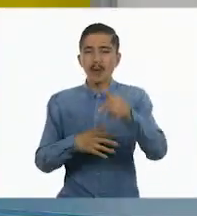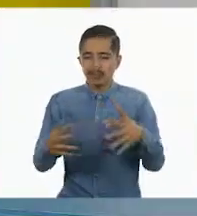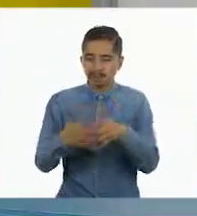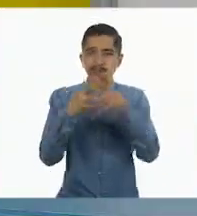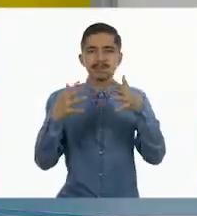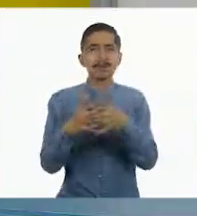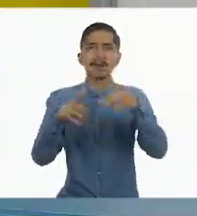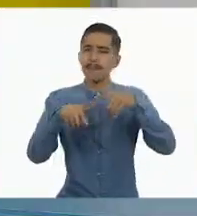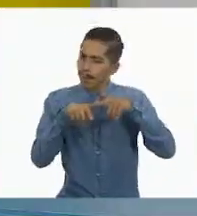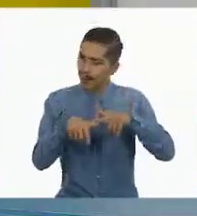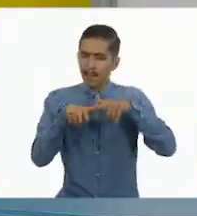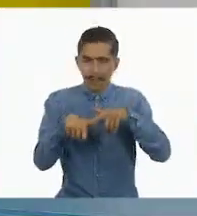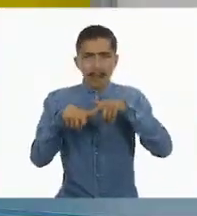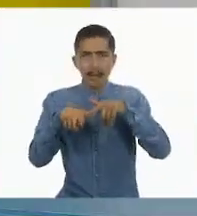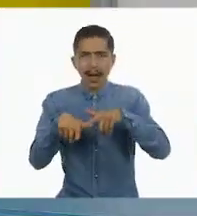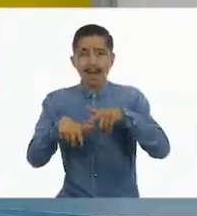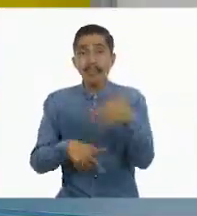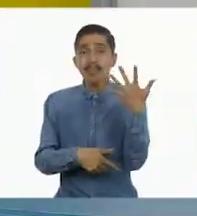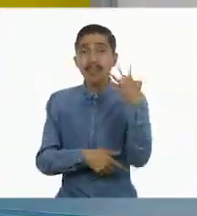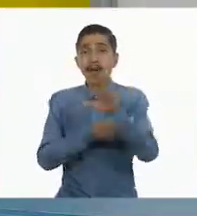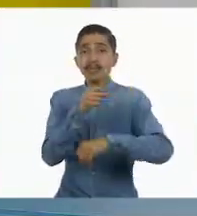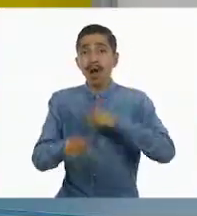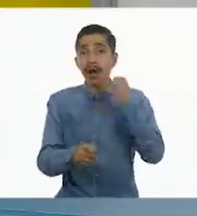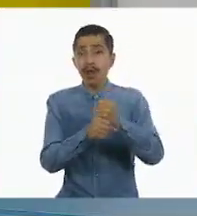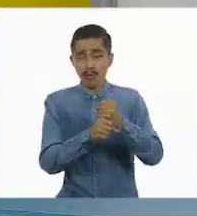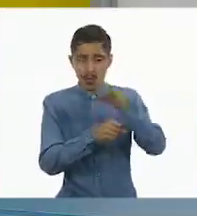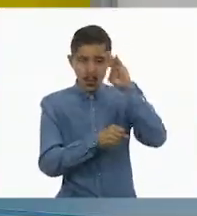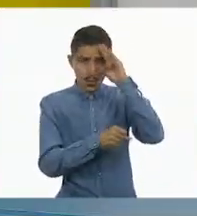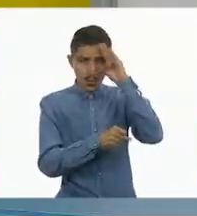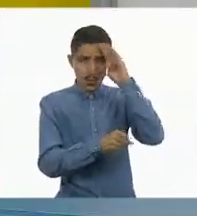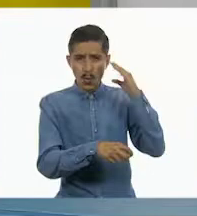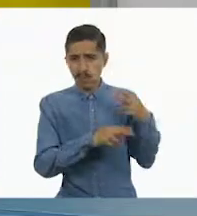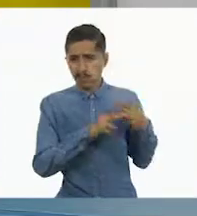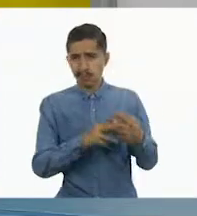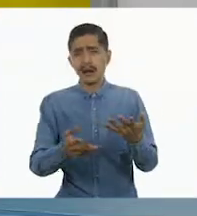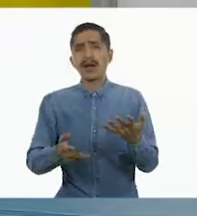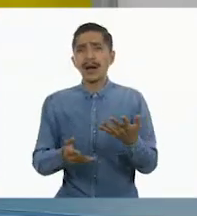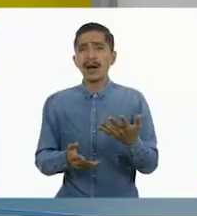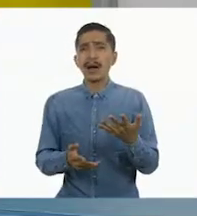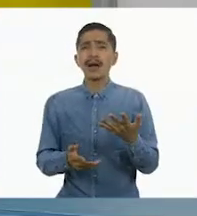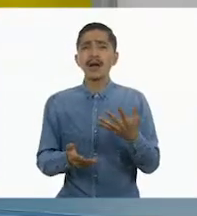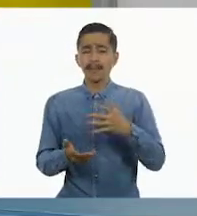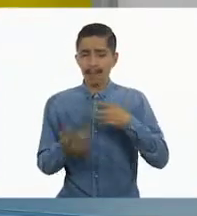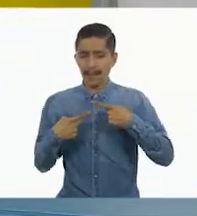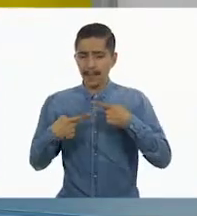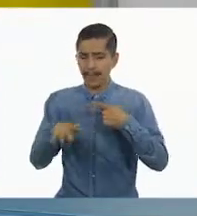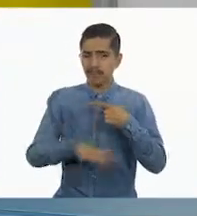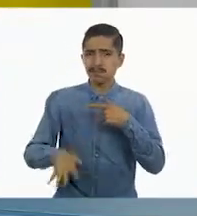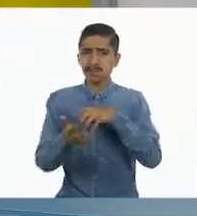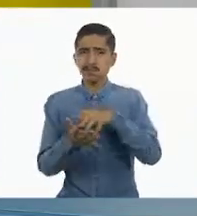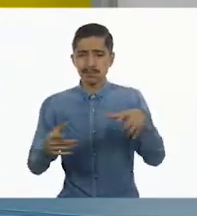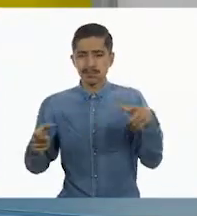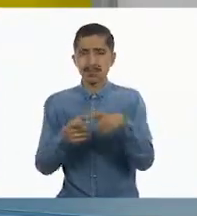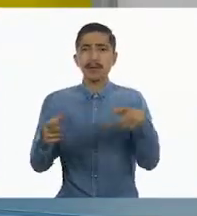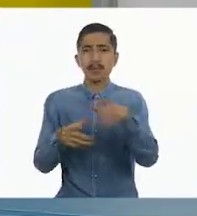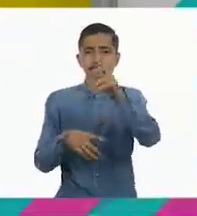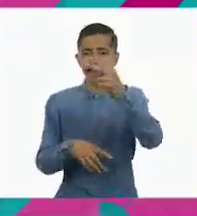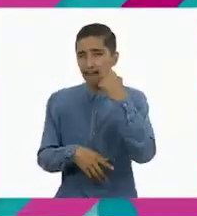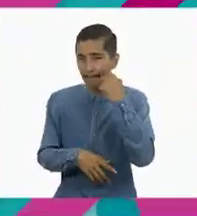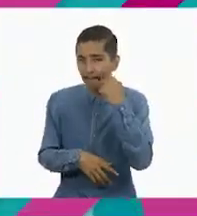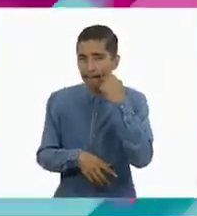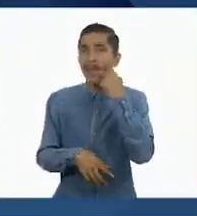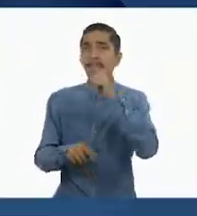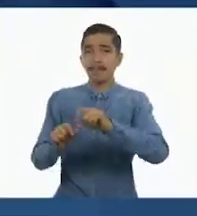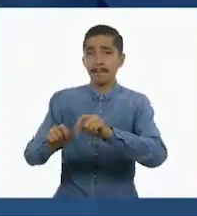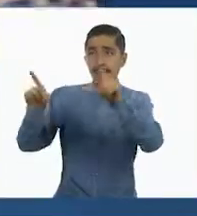y siguió durante 10 años, lo cual afectó el tamaño de la población en el país. Mira, van a estar apareciendo, estos son